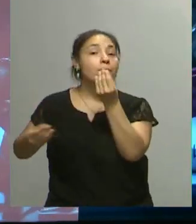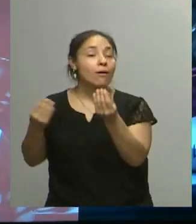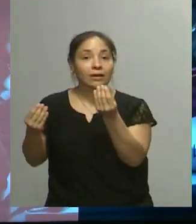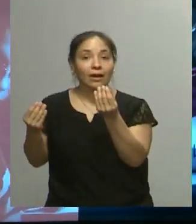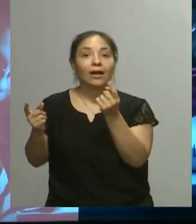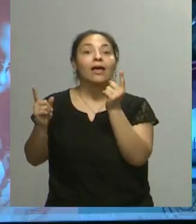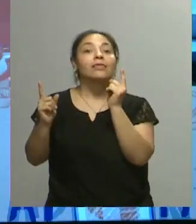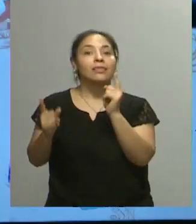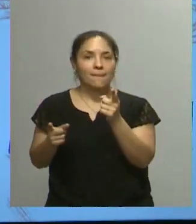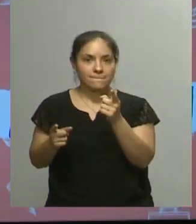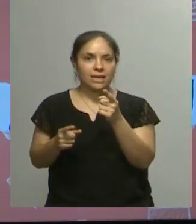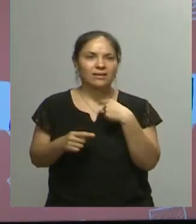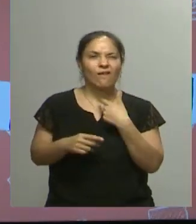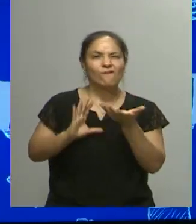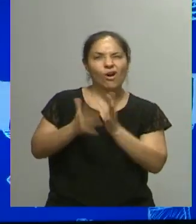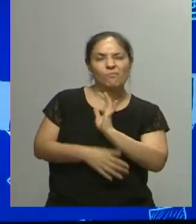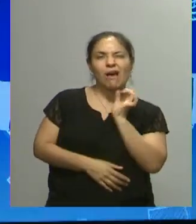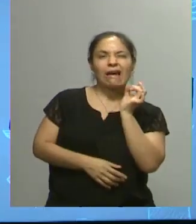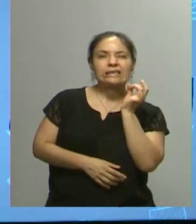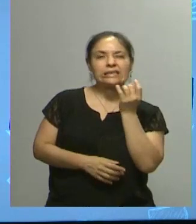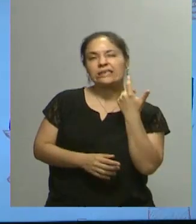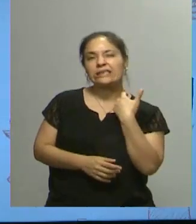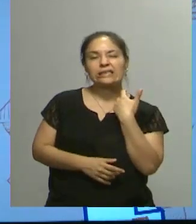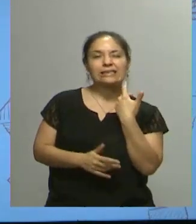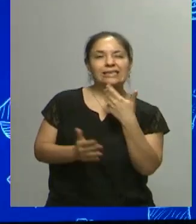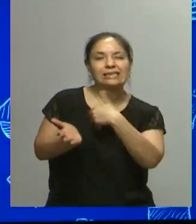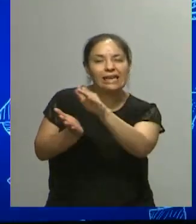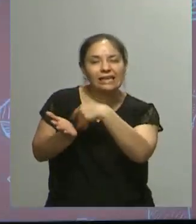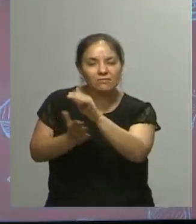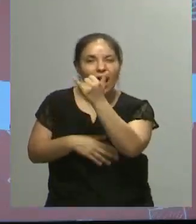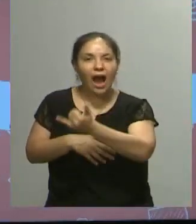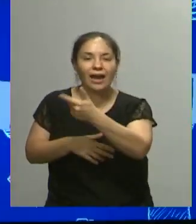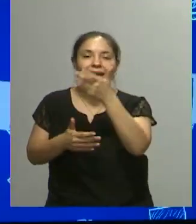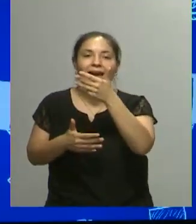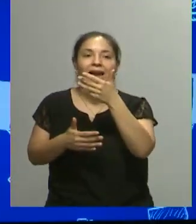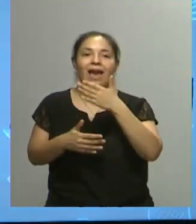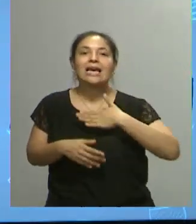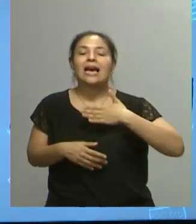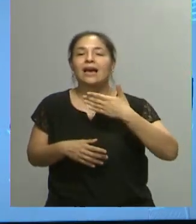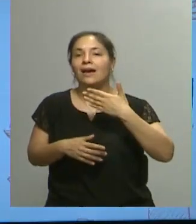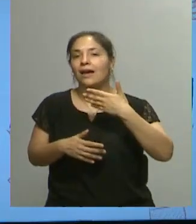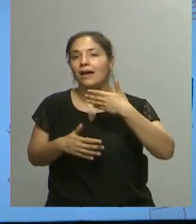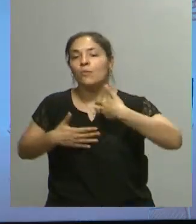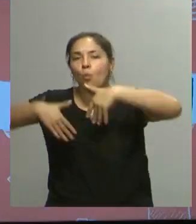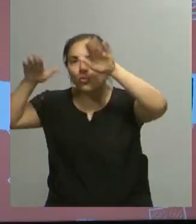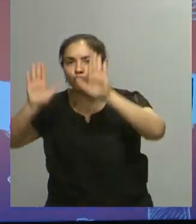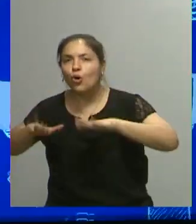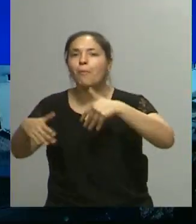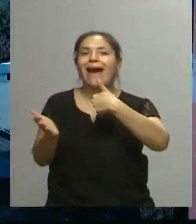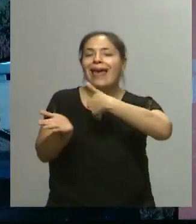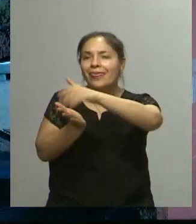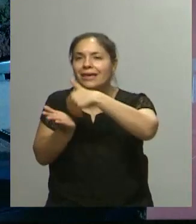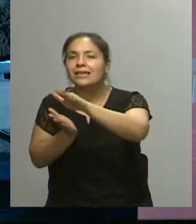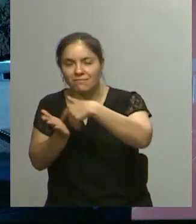cierta islamofobia reinante en el mundo que alerta siempre sobre la población musulmana, ¿no? Como que la